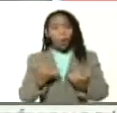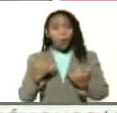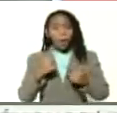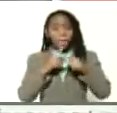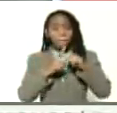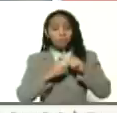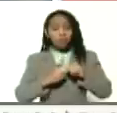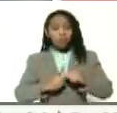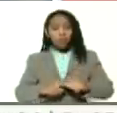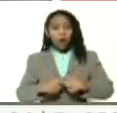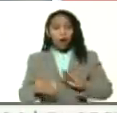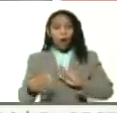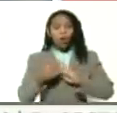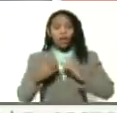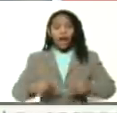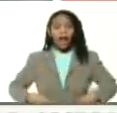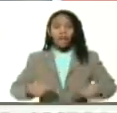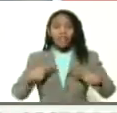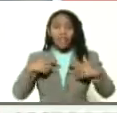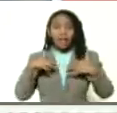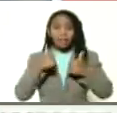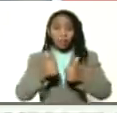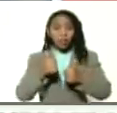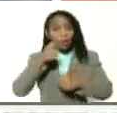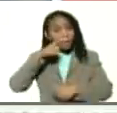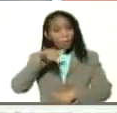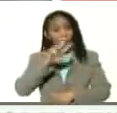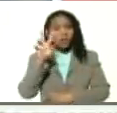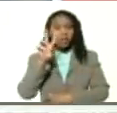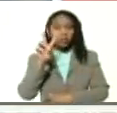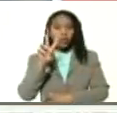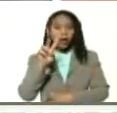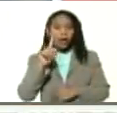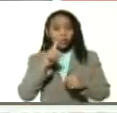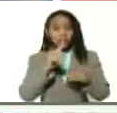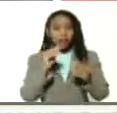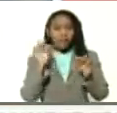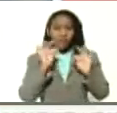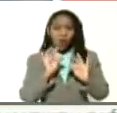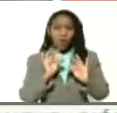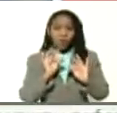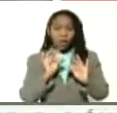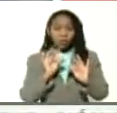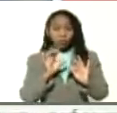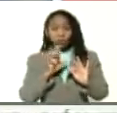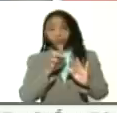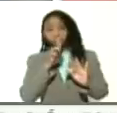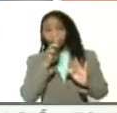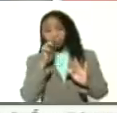suma contra la vida y la salud del pueblo de Venezuela. Una postura realmente genocida.